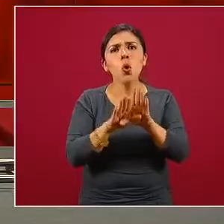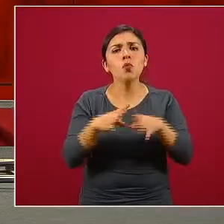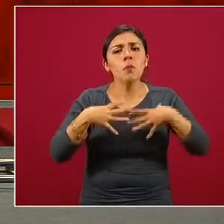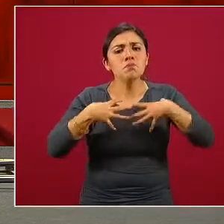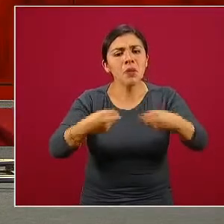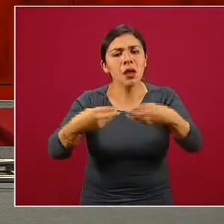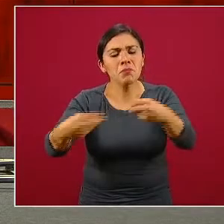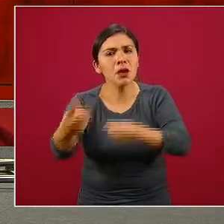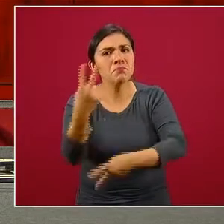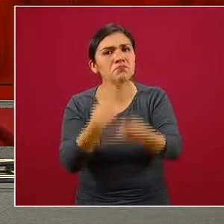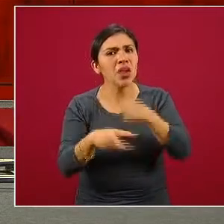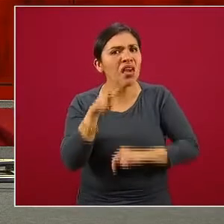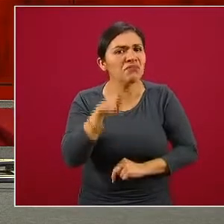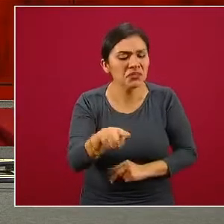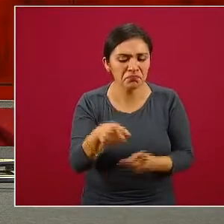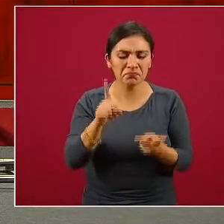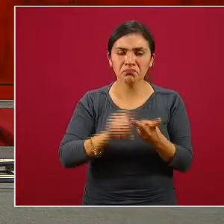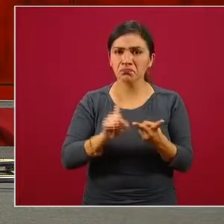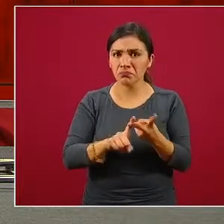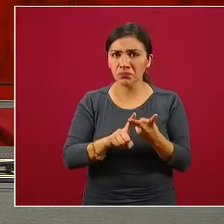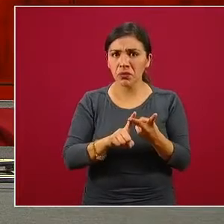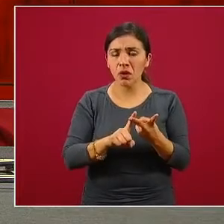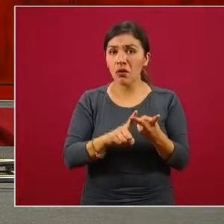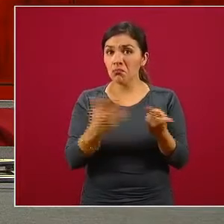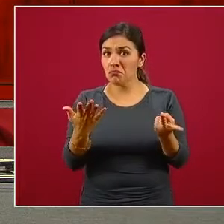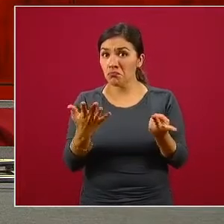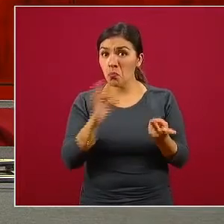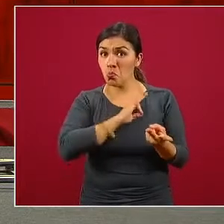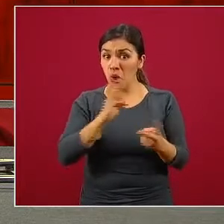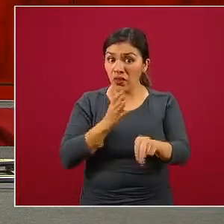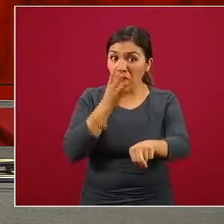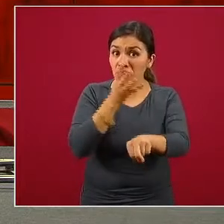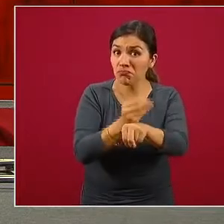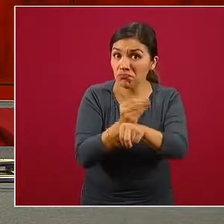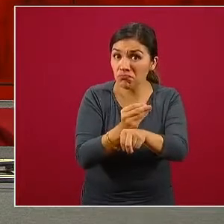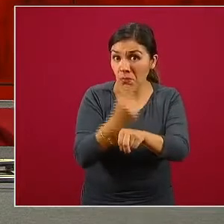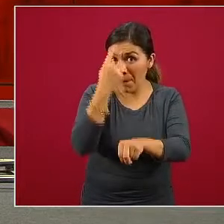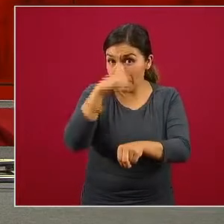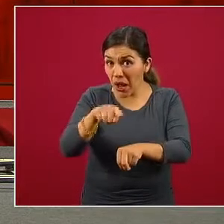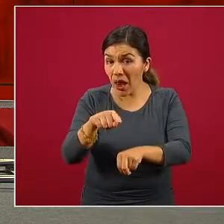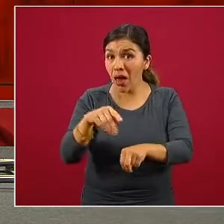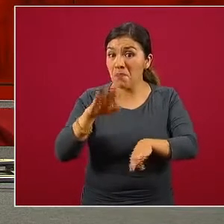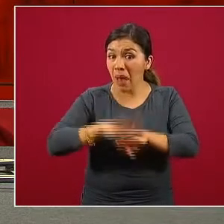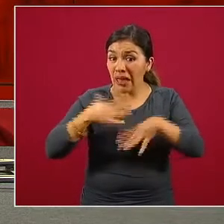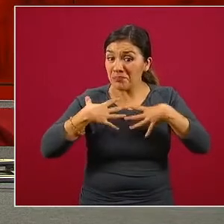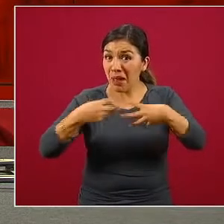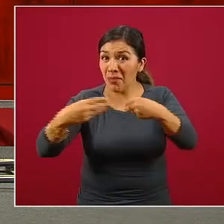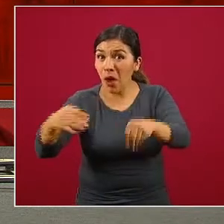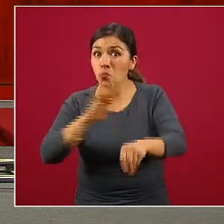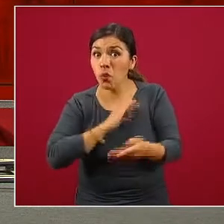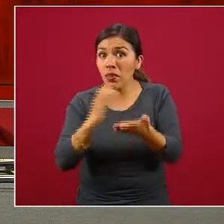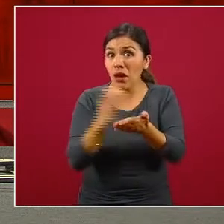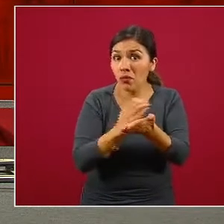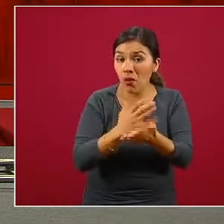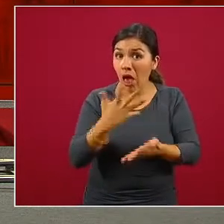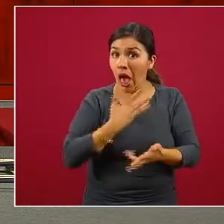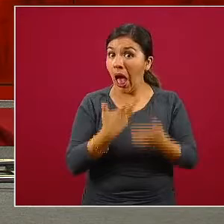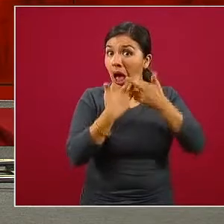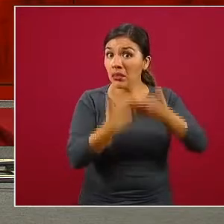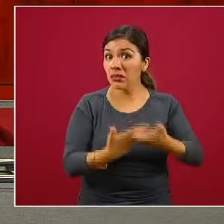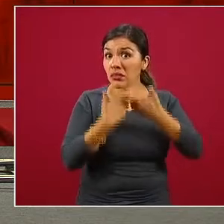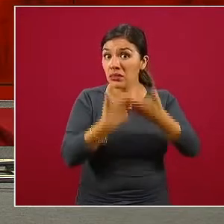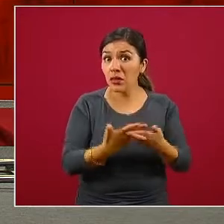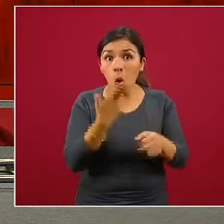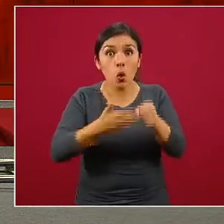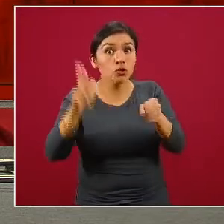epidemia. Segundo es qué capacidad de resolución hay para el comportamiento de la epidemia, concretamente si hay o no